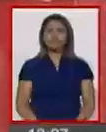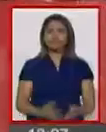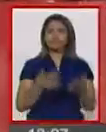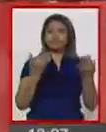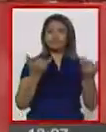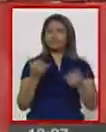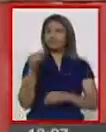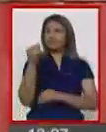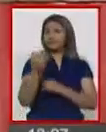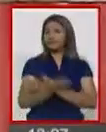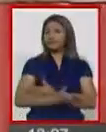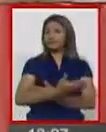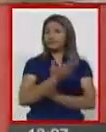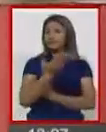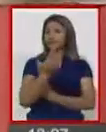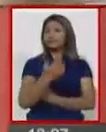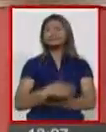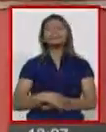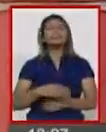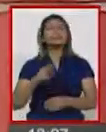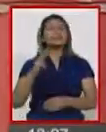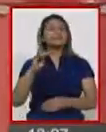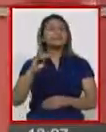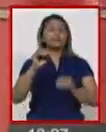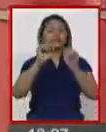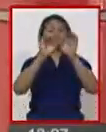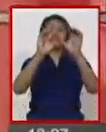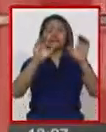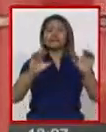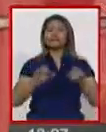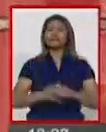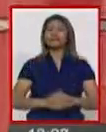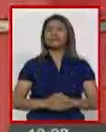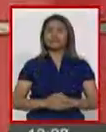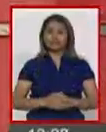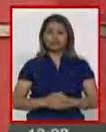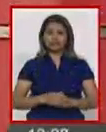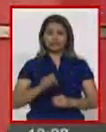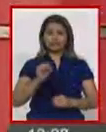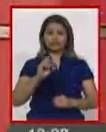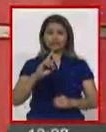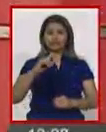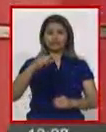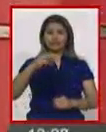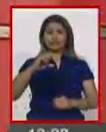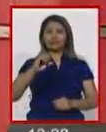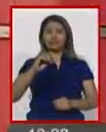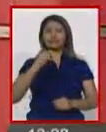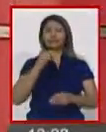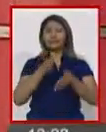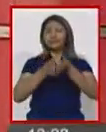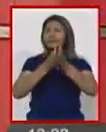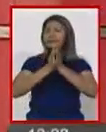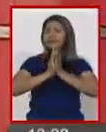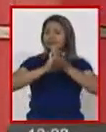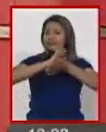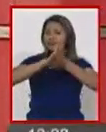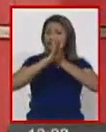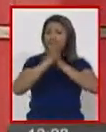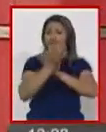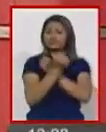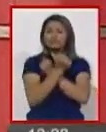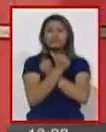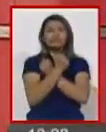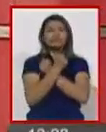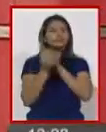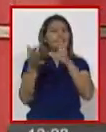Y hoy a las 10 de la mañana se llevó a cabo una misa en el santuario de Cotoca, presidida por el monseñor Sergio Gualberti, quien pidió paz, amor